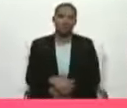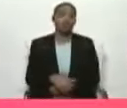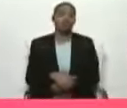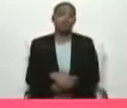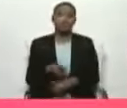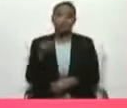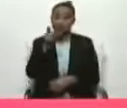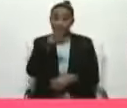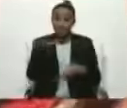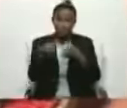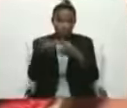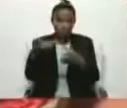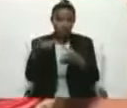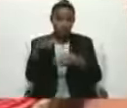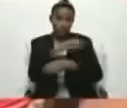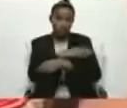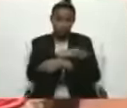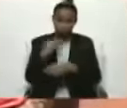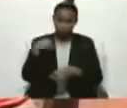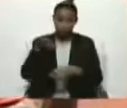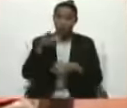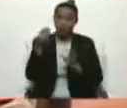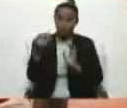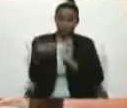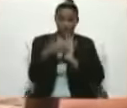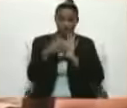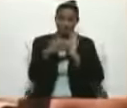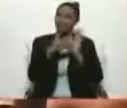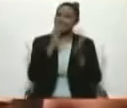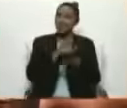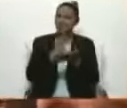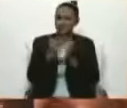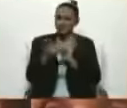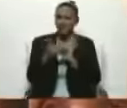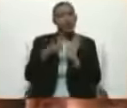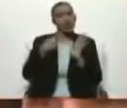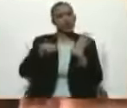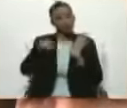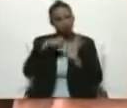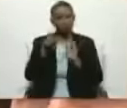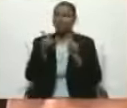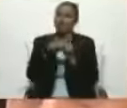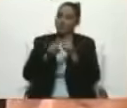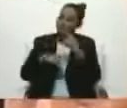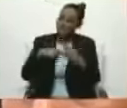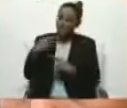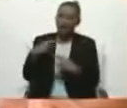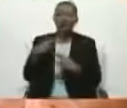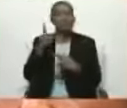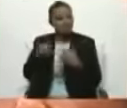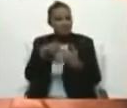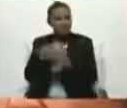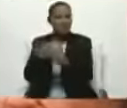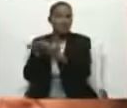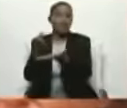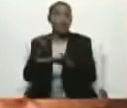se metan con nosotros, los revolcamos. Nadie vaya a creer. Ah, ellos tienen gente que